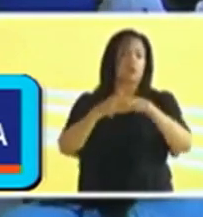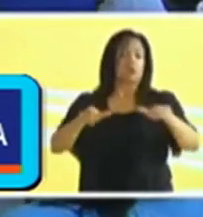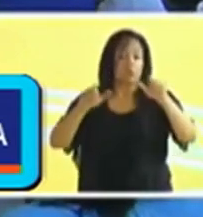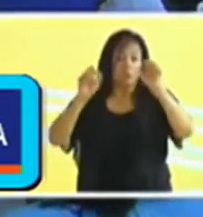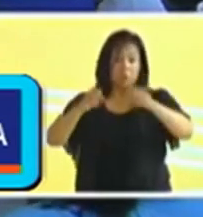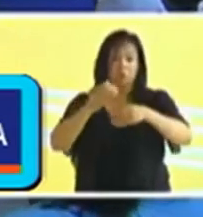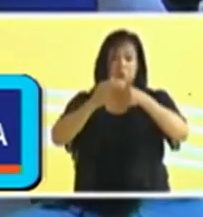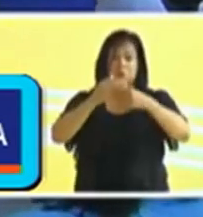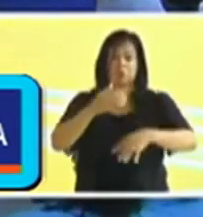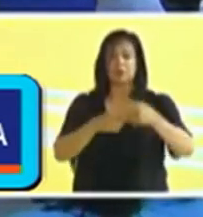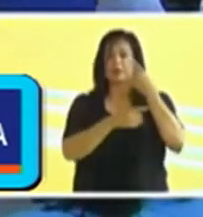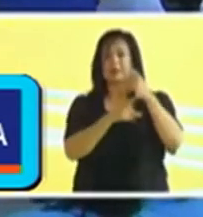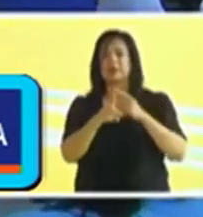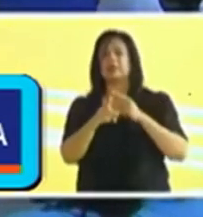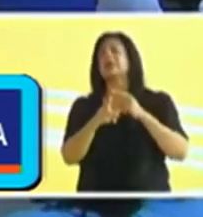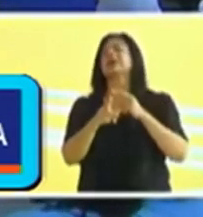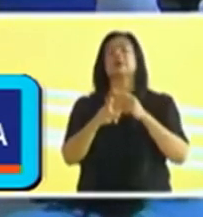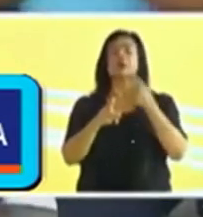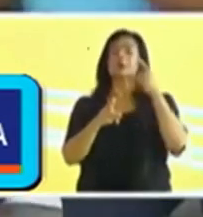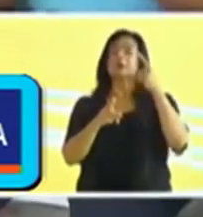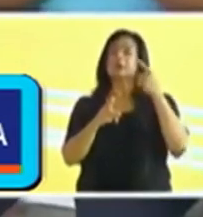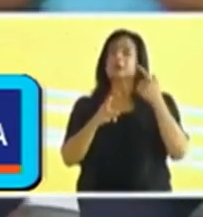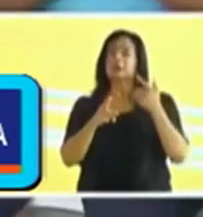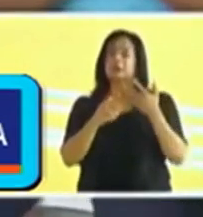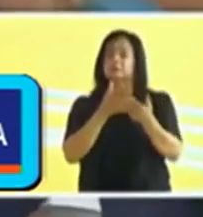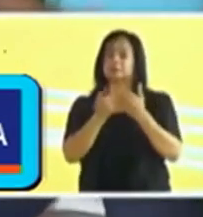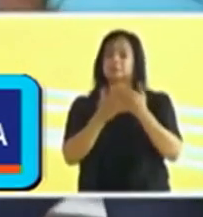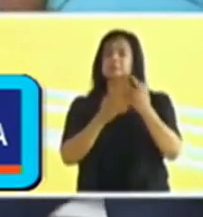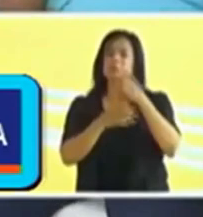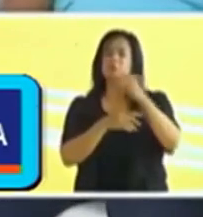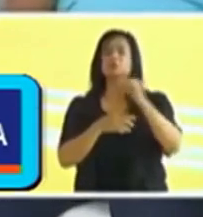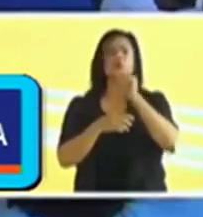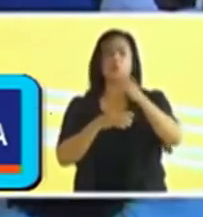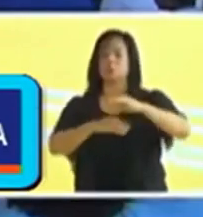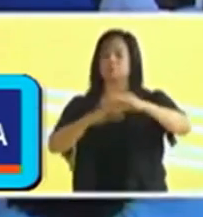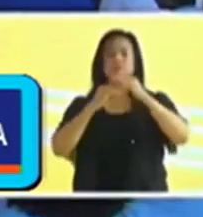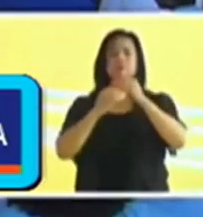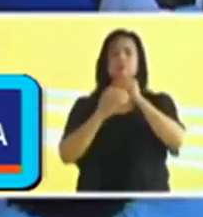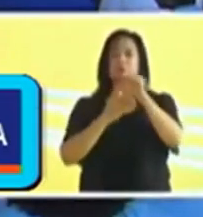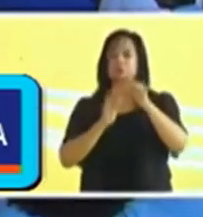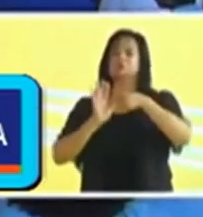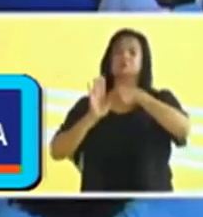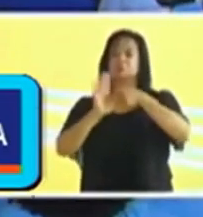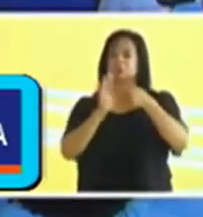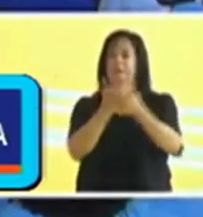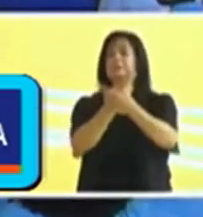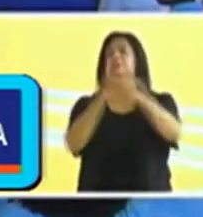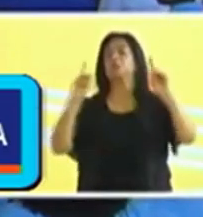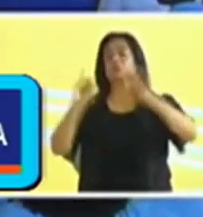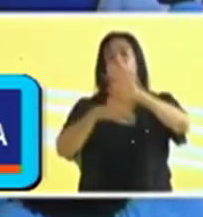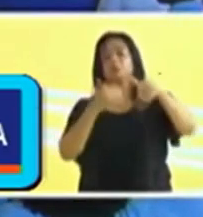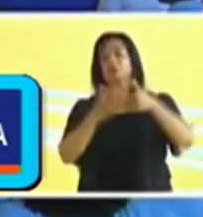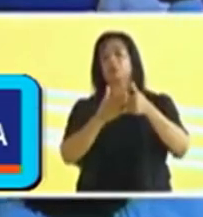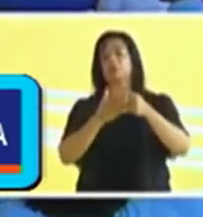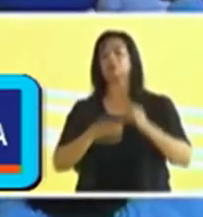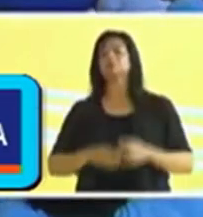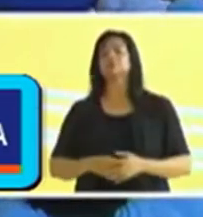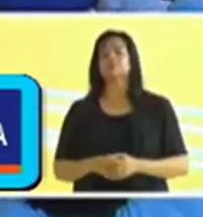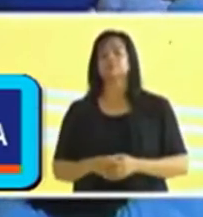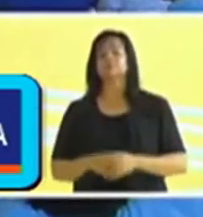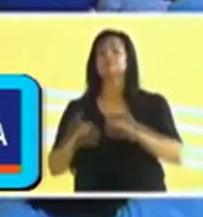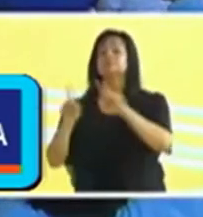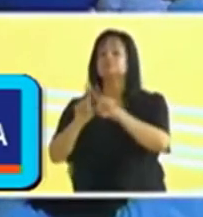y explicando de qué va. Yo quiero felicitar a todas las familias y a todos esos niños que hoy inician docencia. Esta mañana en el programa El